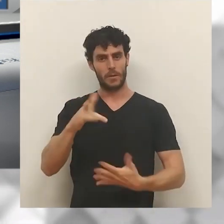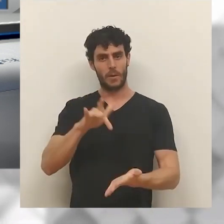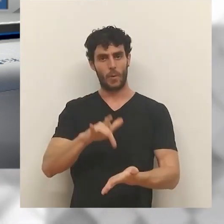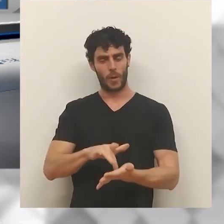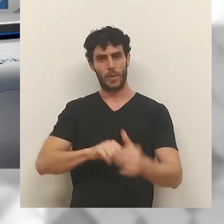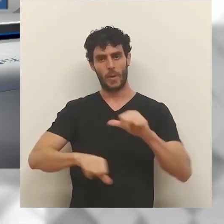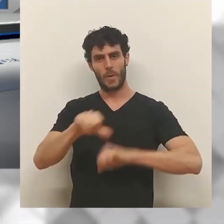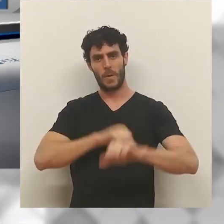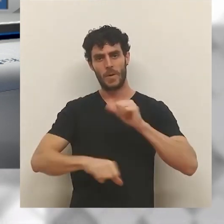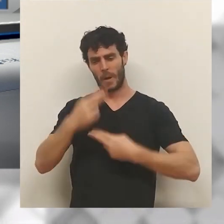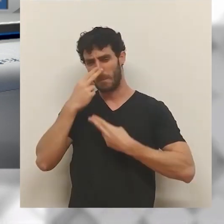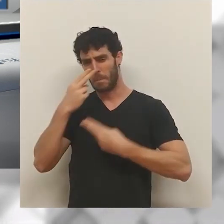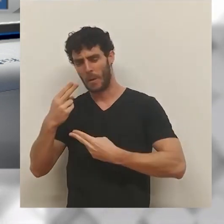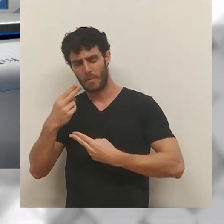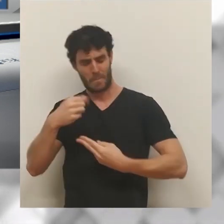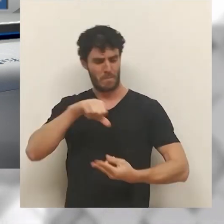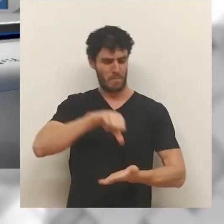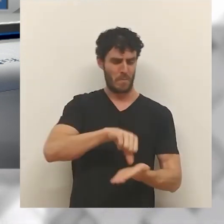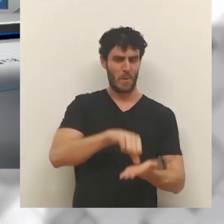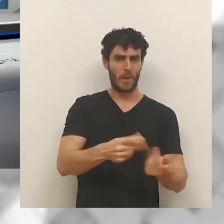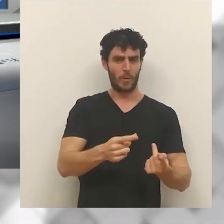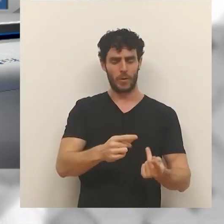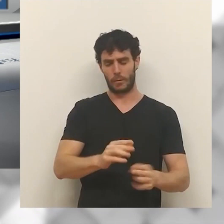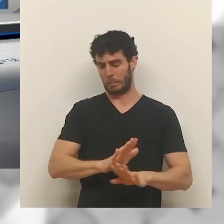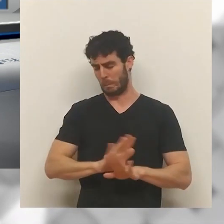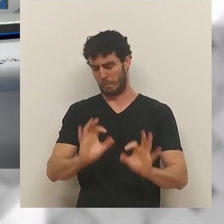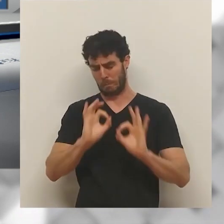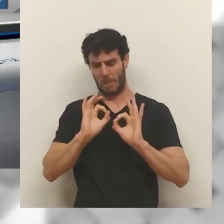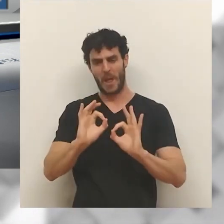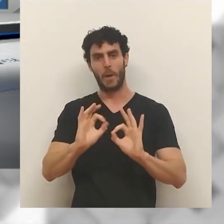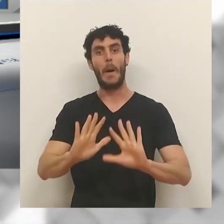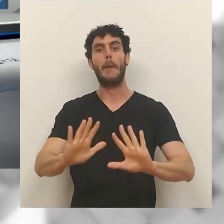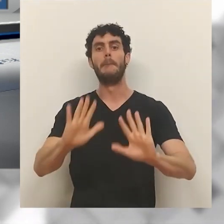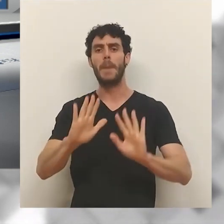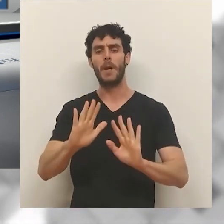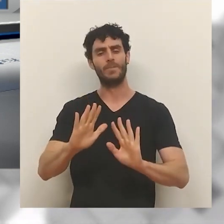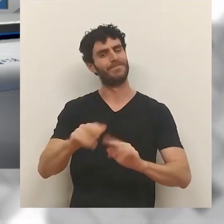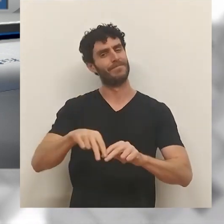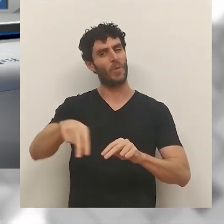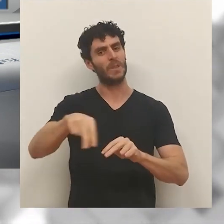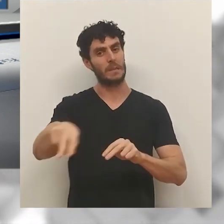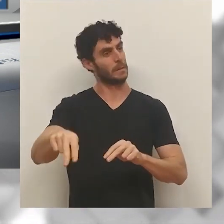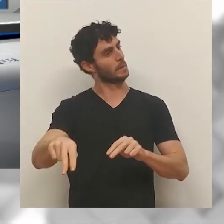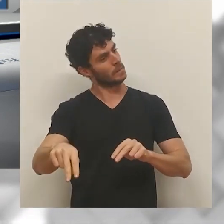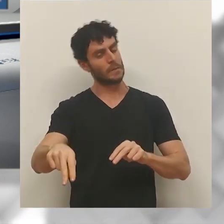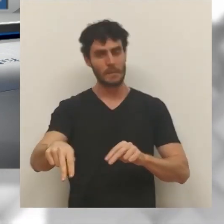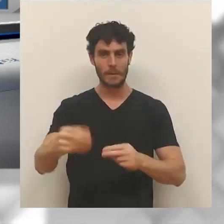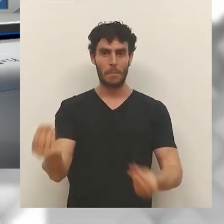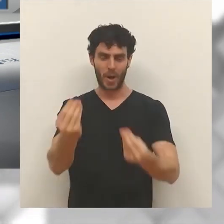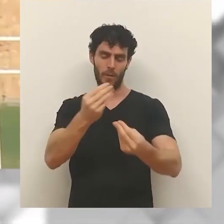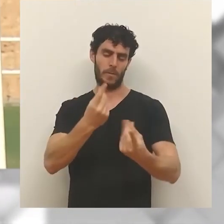alguno en Copa y tampoco cuando en liga ha jugado a domicilio. Ahora bien, el tema ofensivo sí que es una asignatura pendiente.